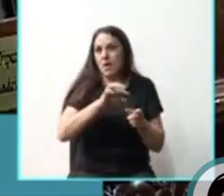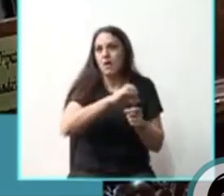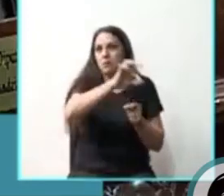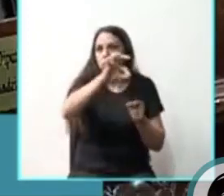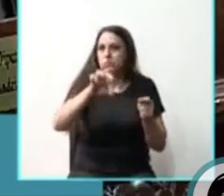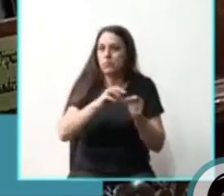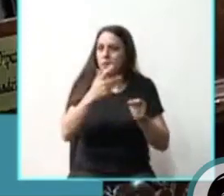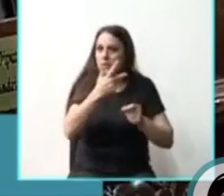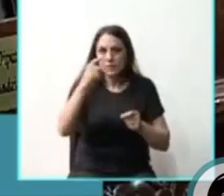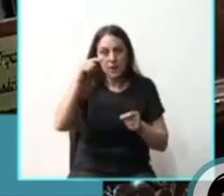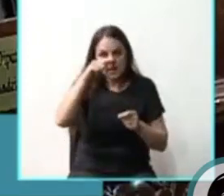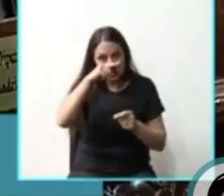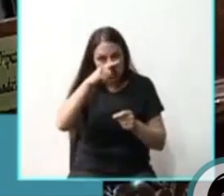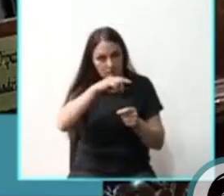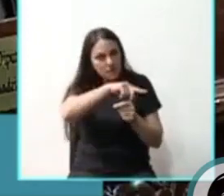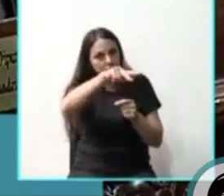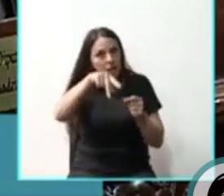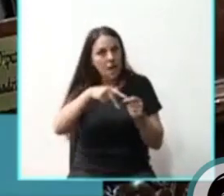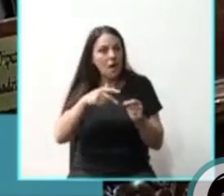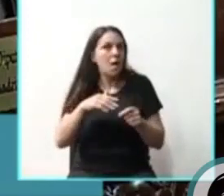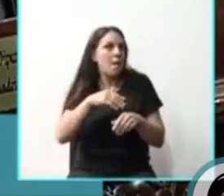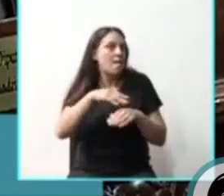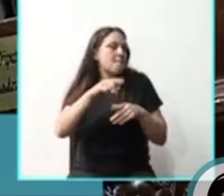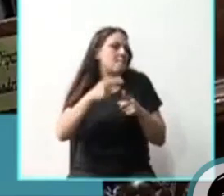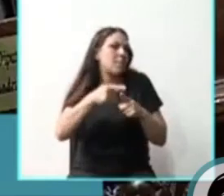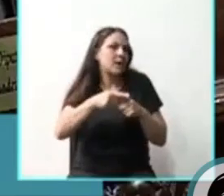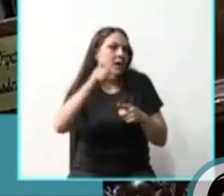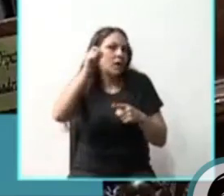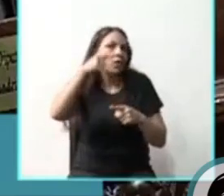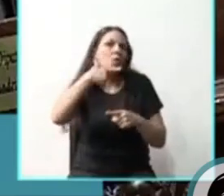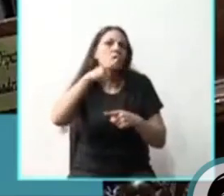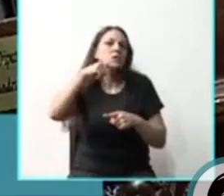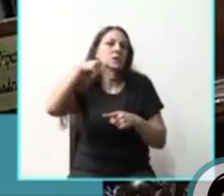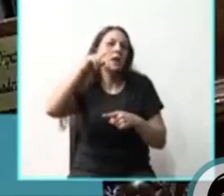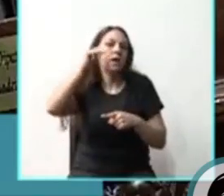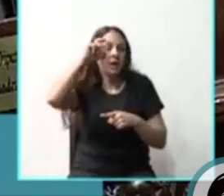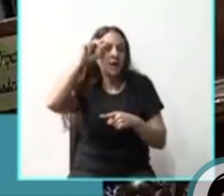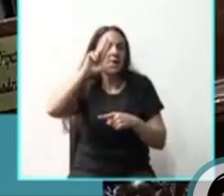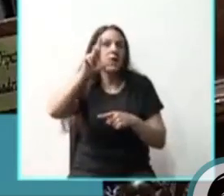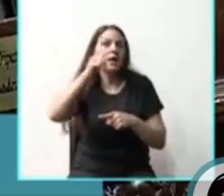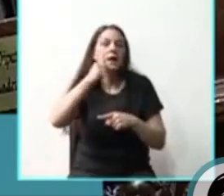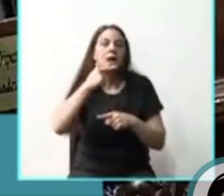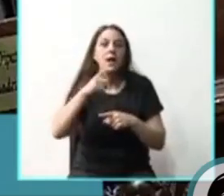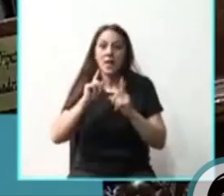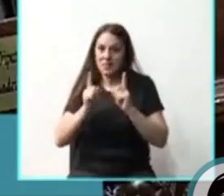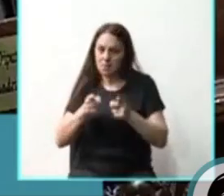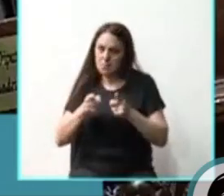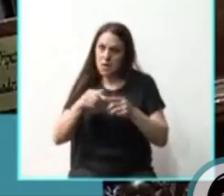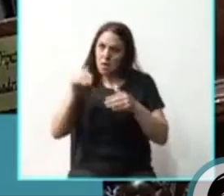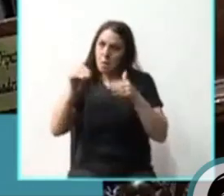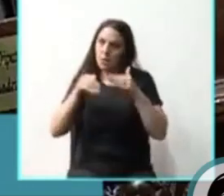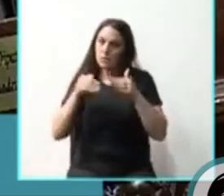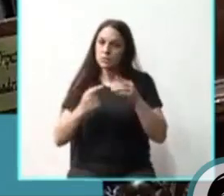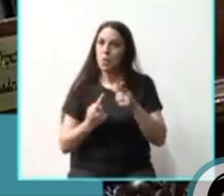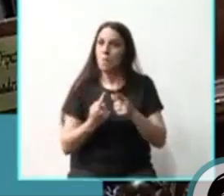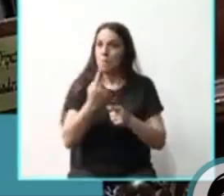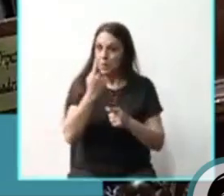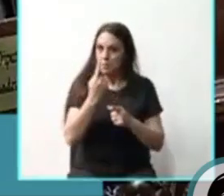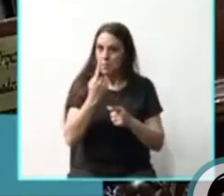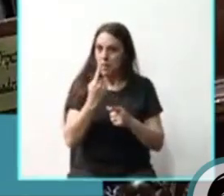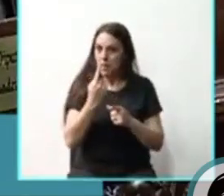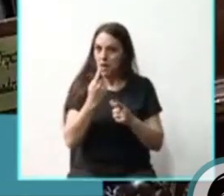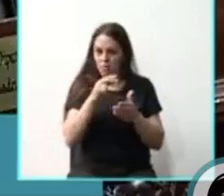el parque costanera pero muchas otras muchas otras incluso en la votación la primera lectura de la